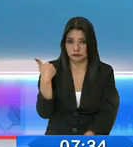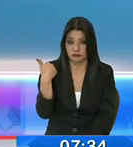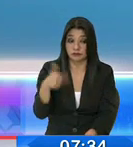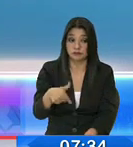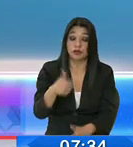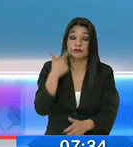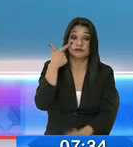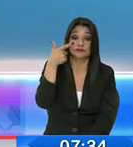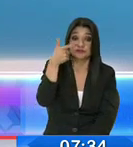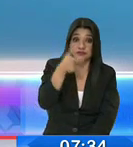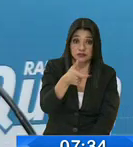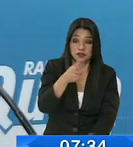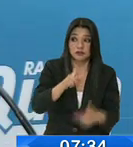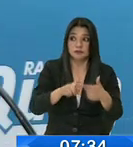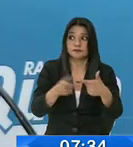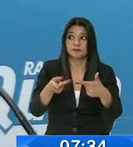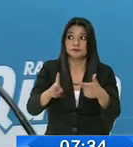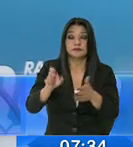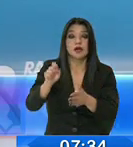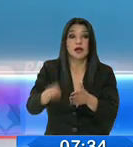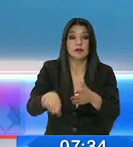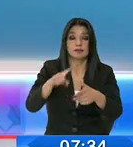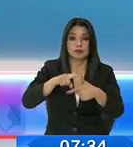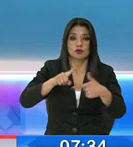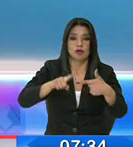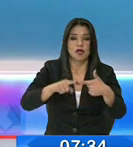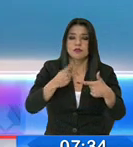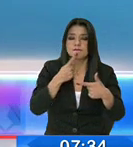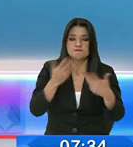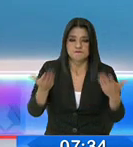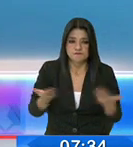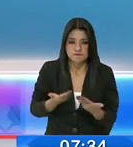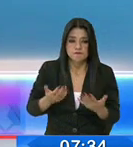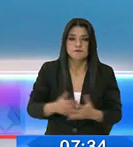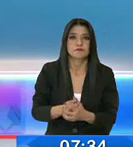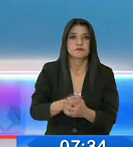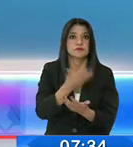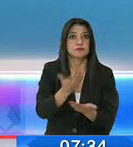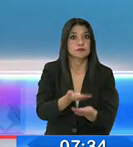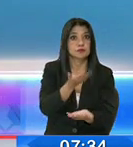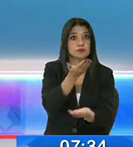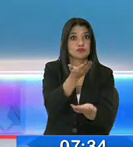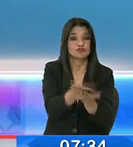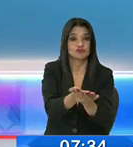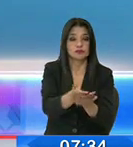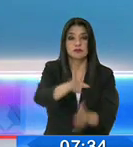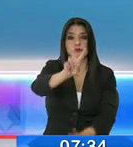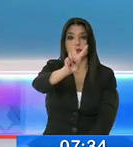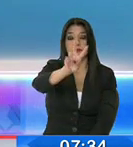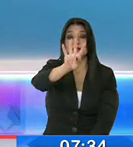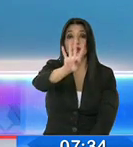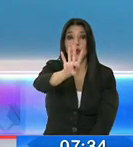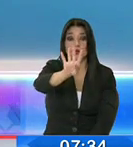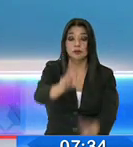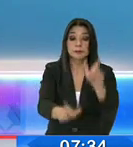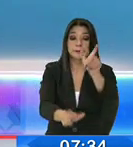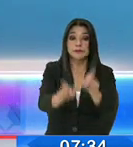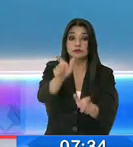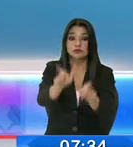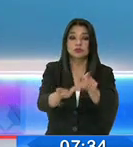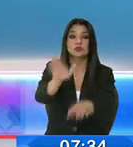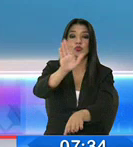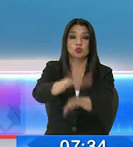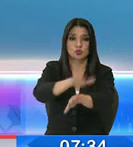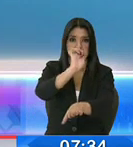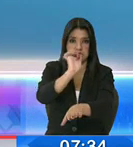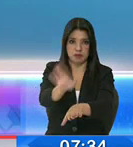procuraduría general del estado y por eso hablo en plural lo que proponíamos era 24 acusados de los